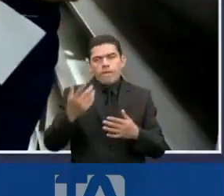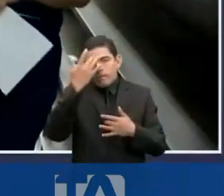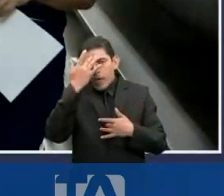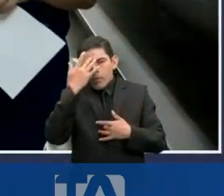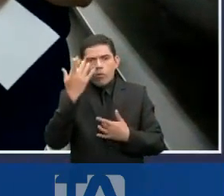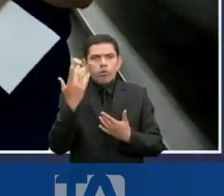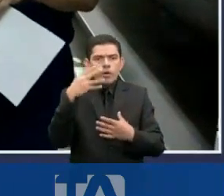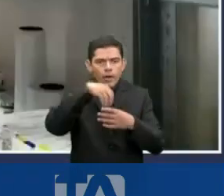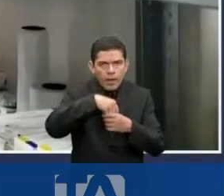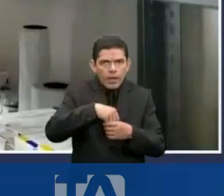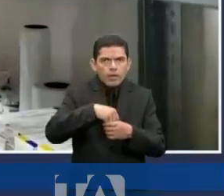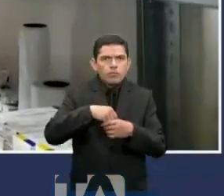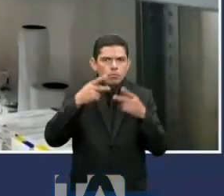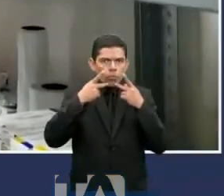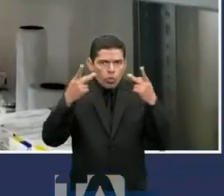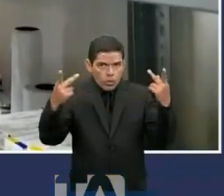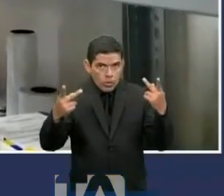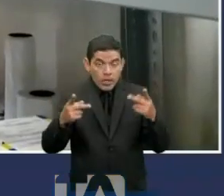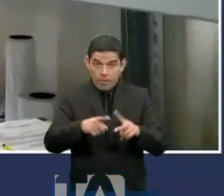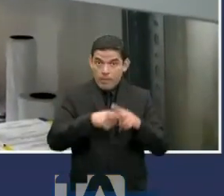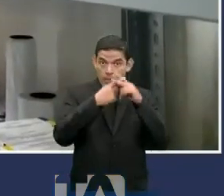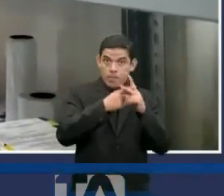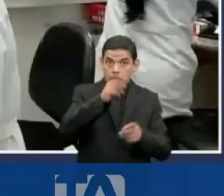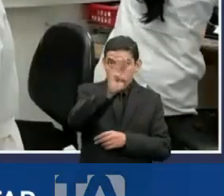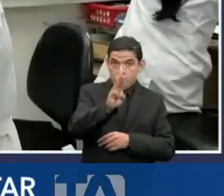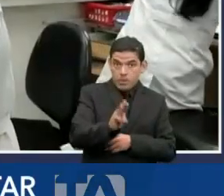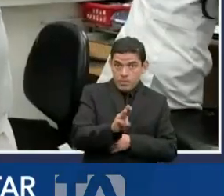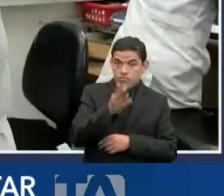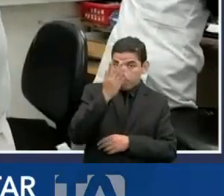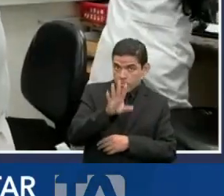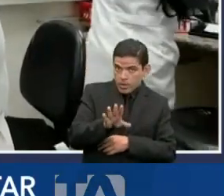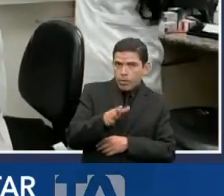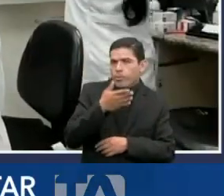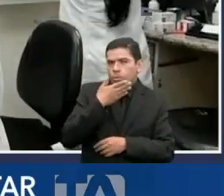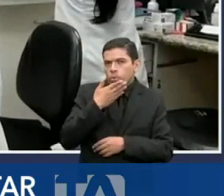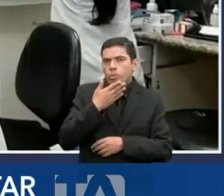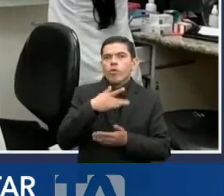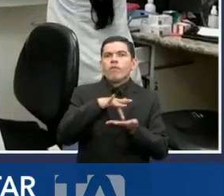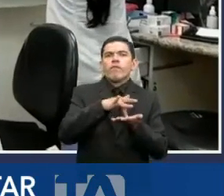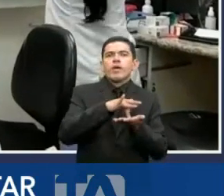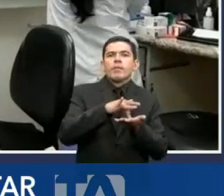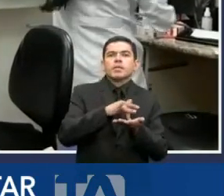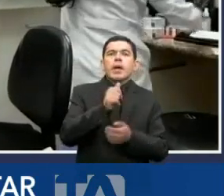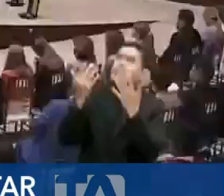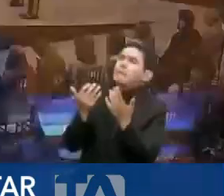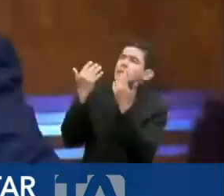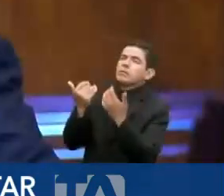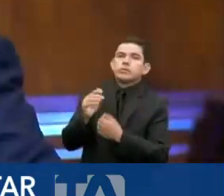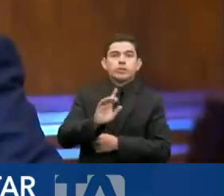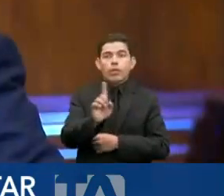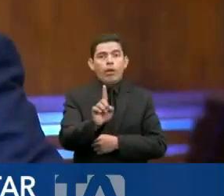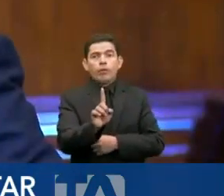salud, iniciando con el Ministerio de Salud Pública a través de farmacias privadas.